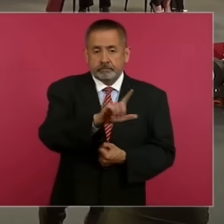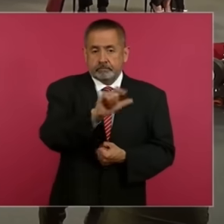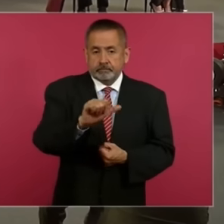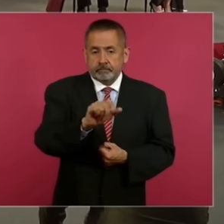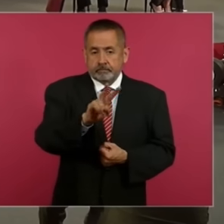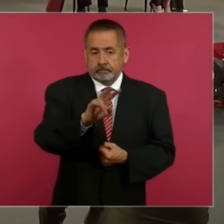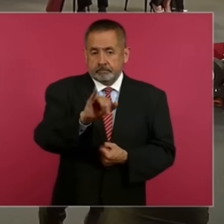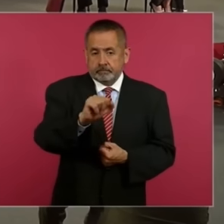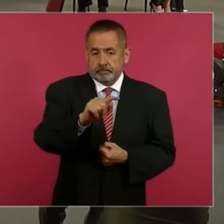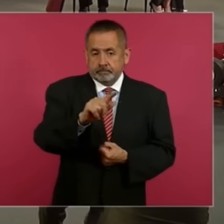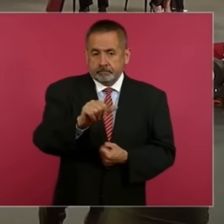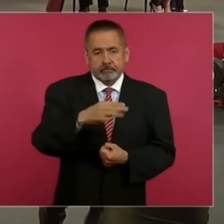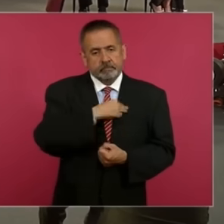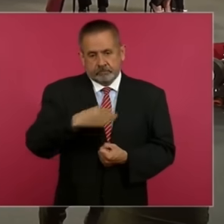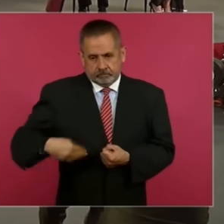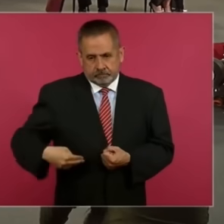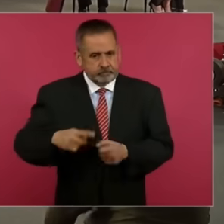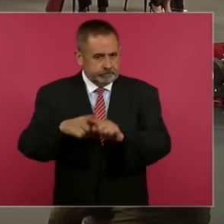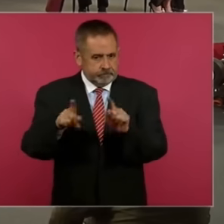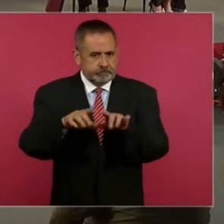municipio.